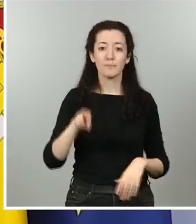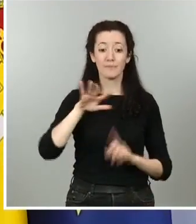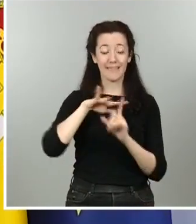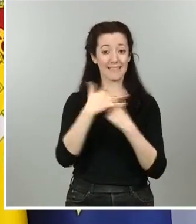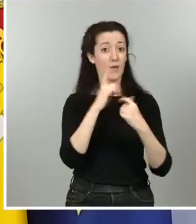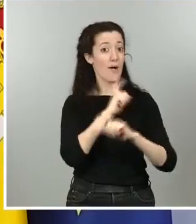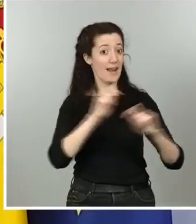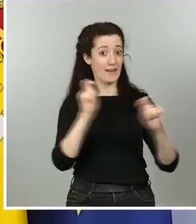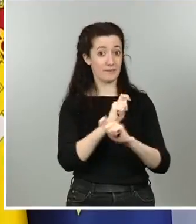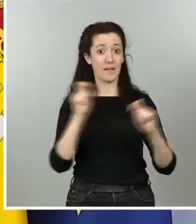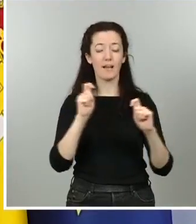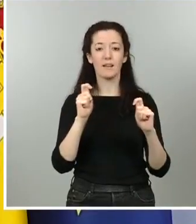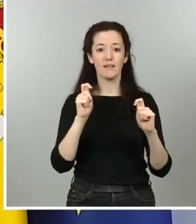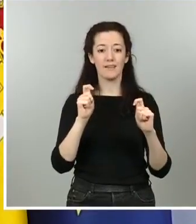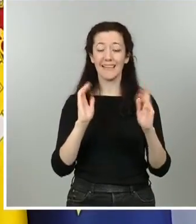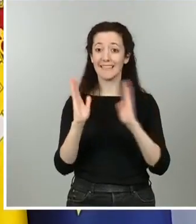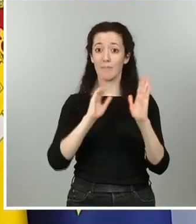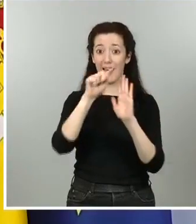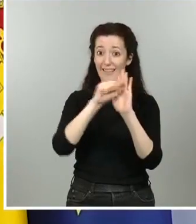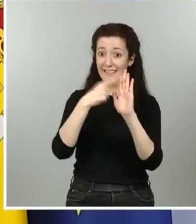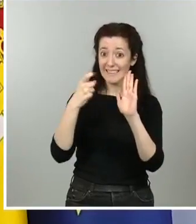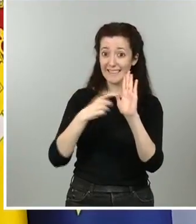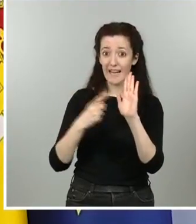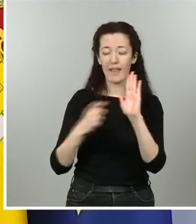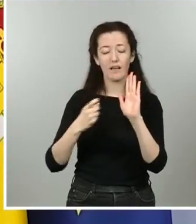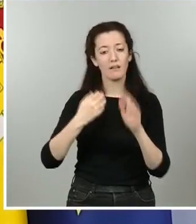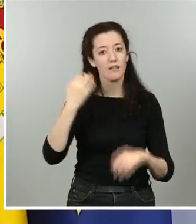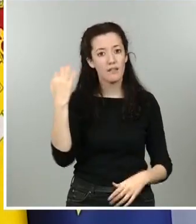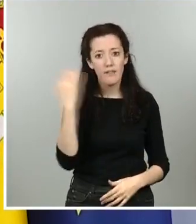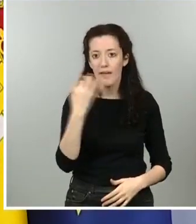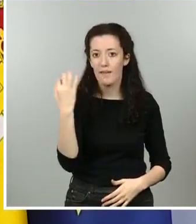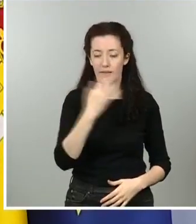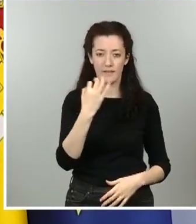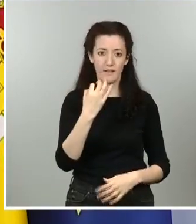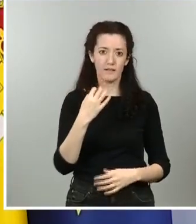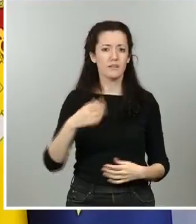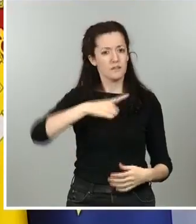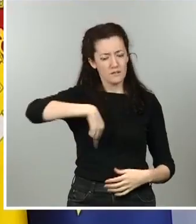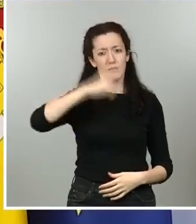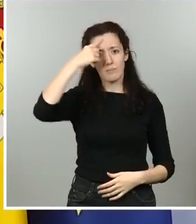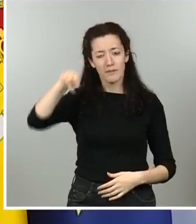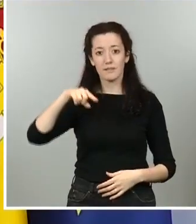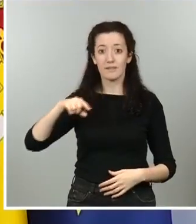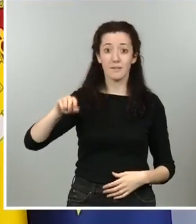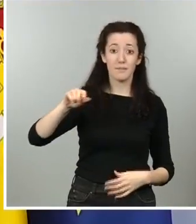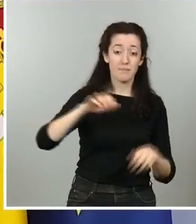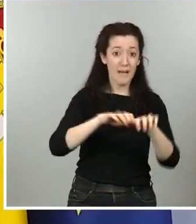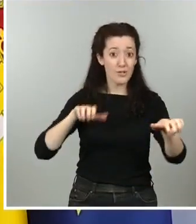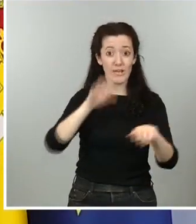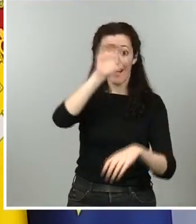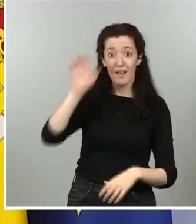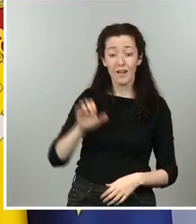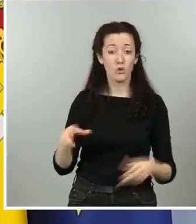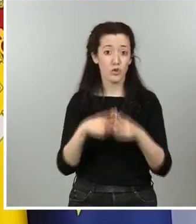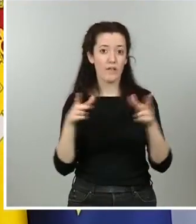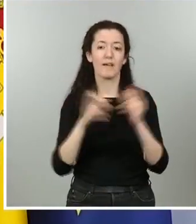en la etapa de desescalada es imprescindible y estamos convencidos, además, que hay un consenso muy mayoritario en la ciudadanía española para seguir